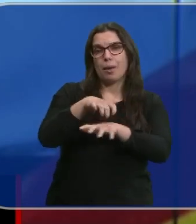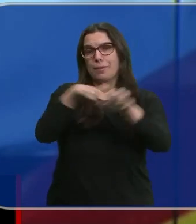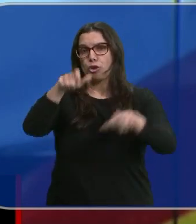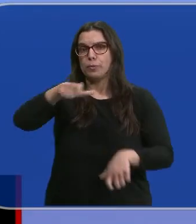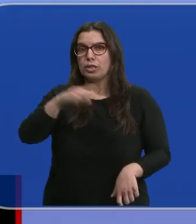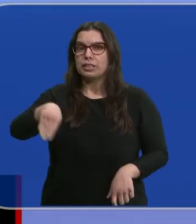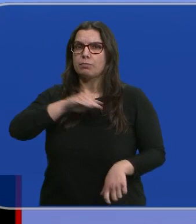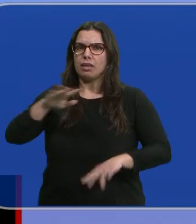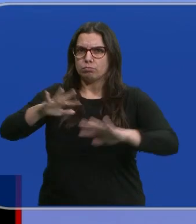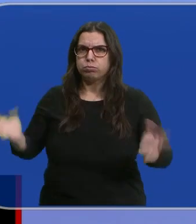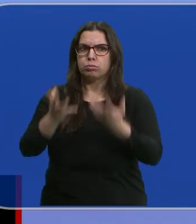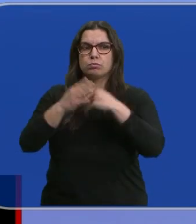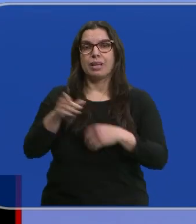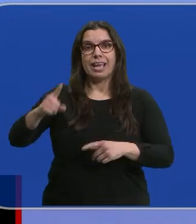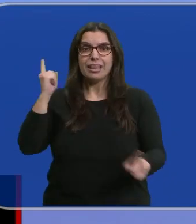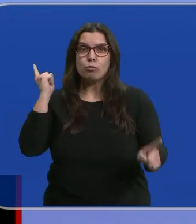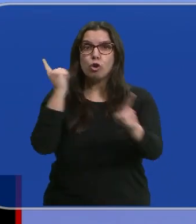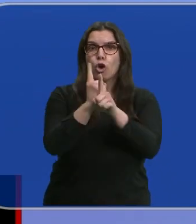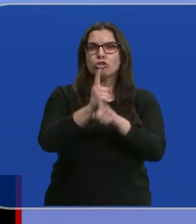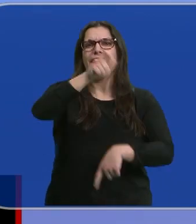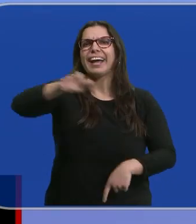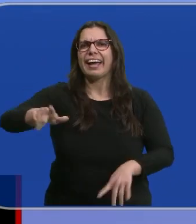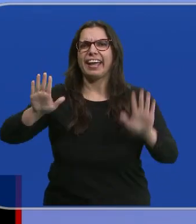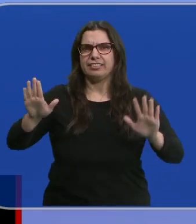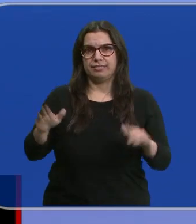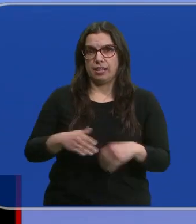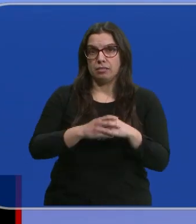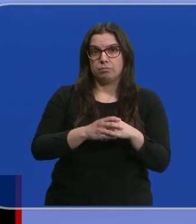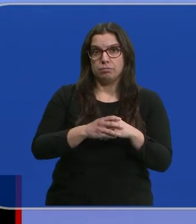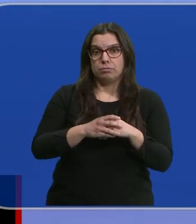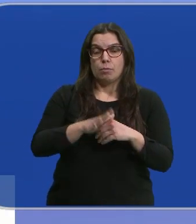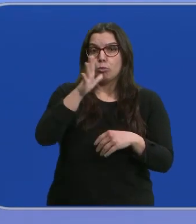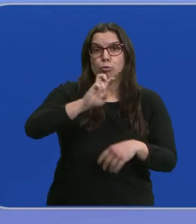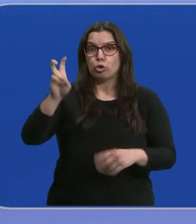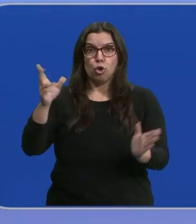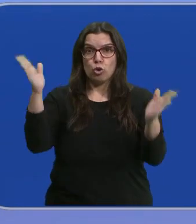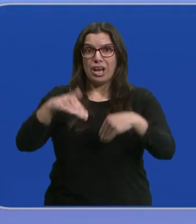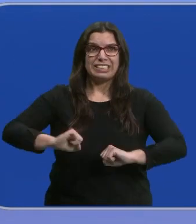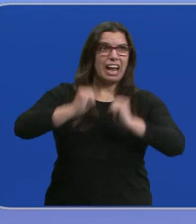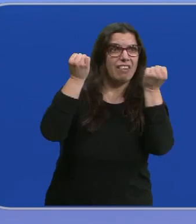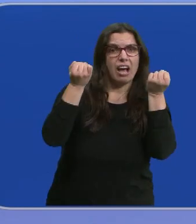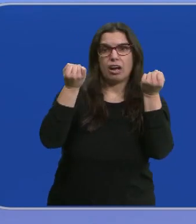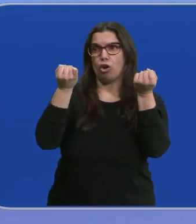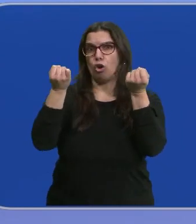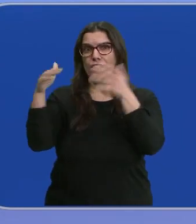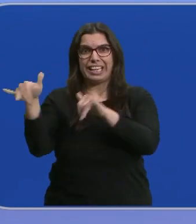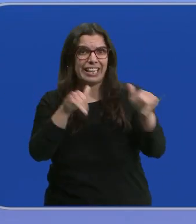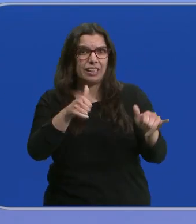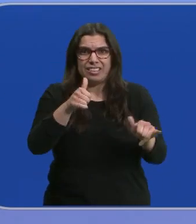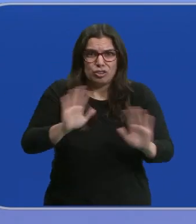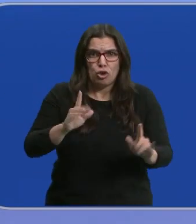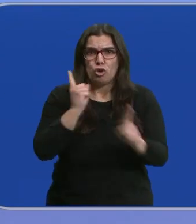los españoles. Vota en contra de la gente. No hay ninguna otra derivada, ni salvar ni ahogar a Pedro